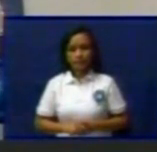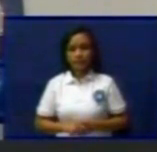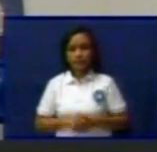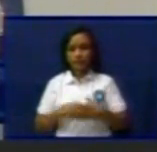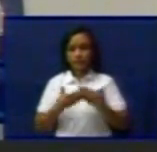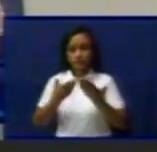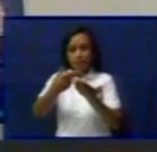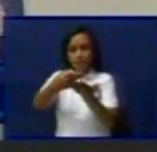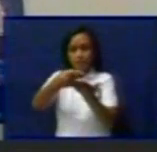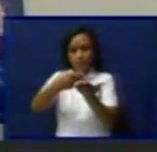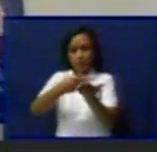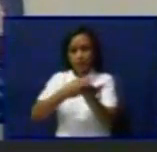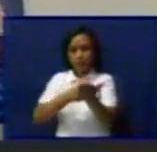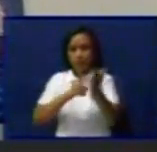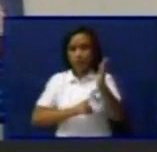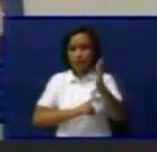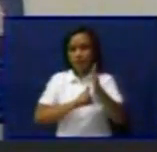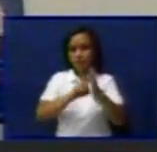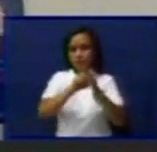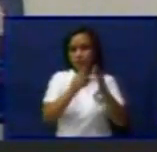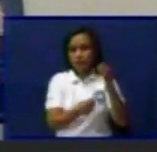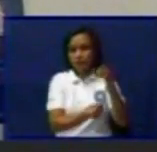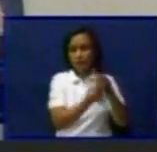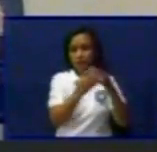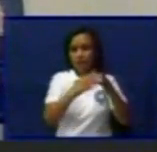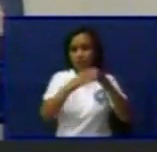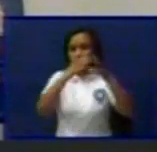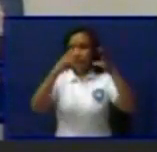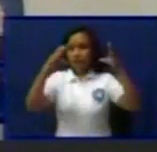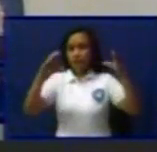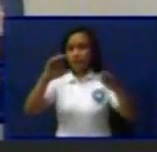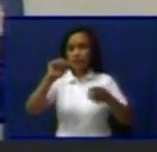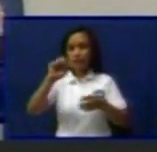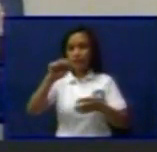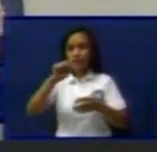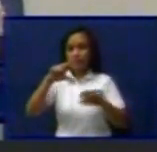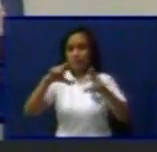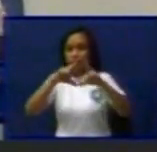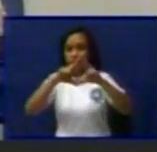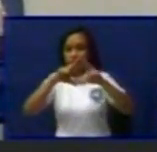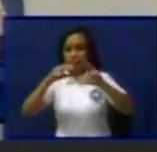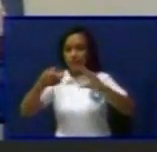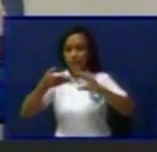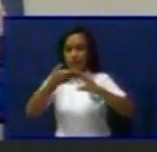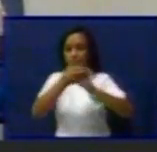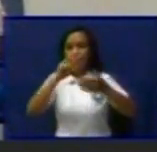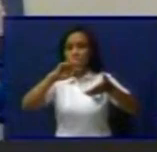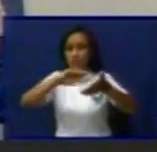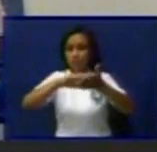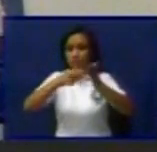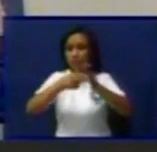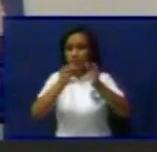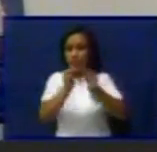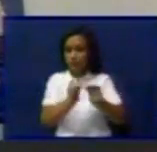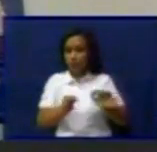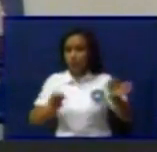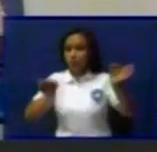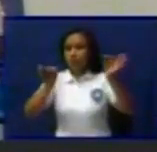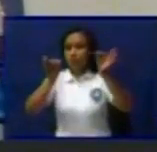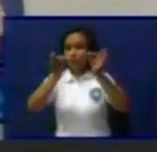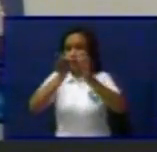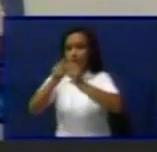El proyecto de desarrollo integral del Gran Canal de Nicaragua tiene un significado muy importante para